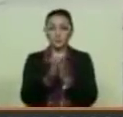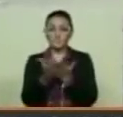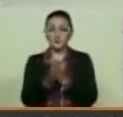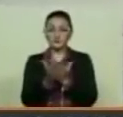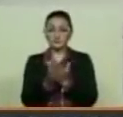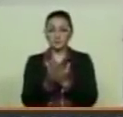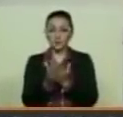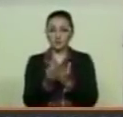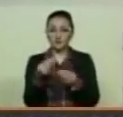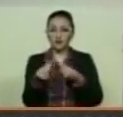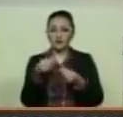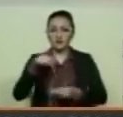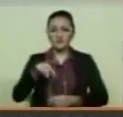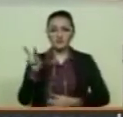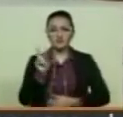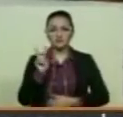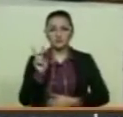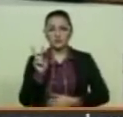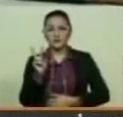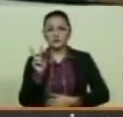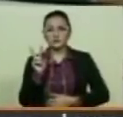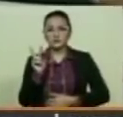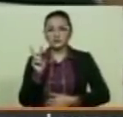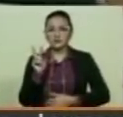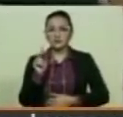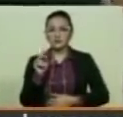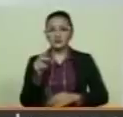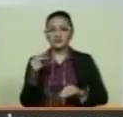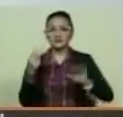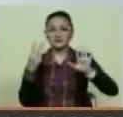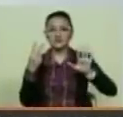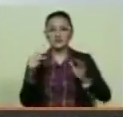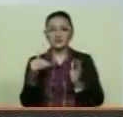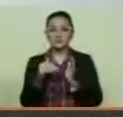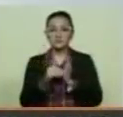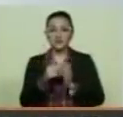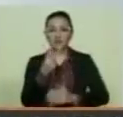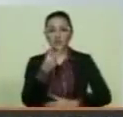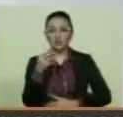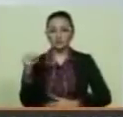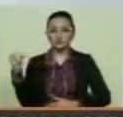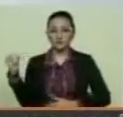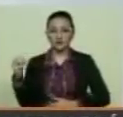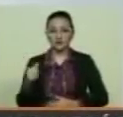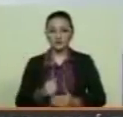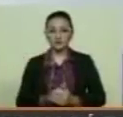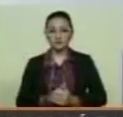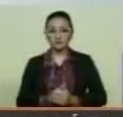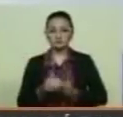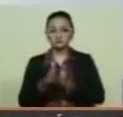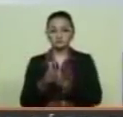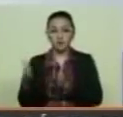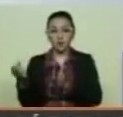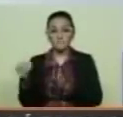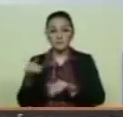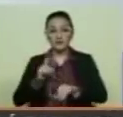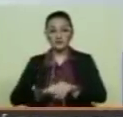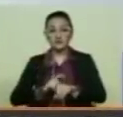Venezuela tendrán un costo en bolívares de 7.200 bolívares y la prórroga tendrá un costo